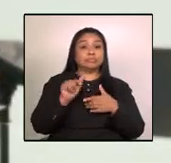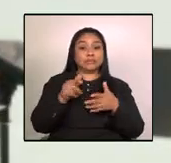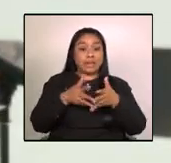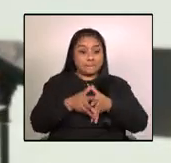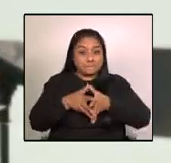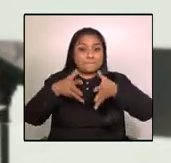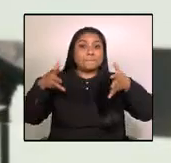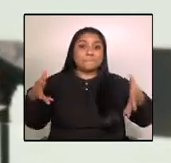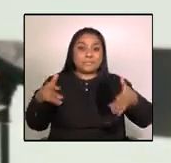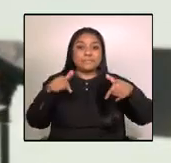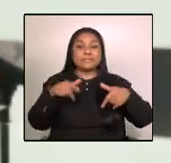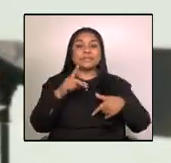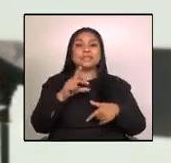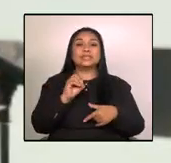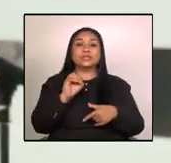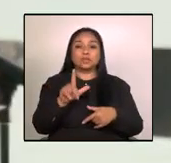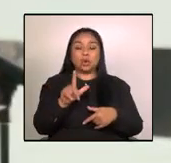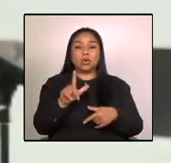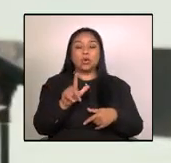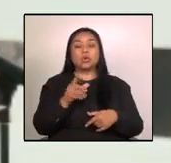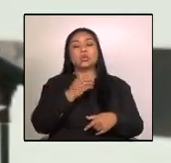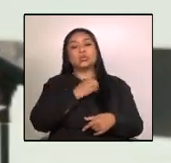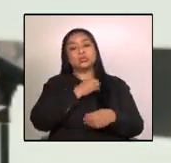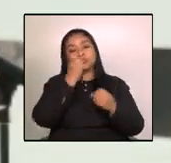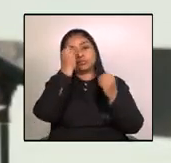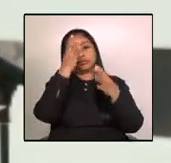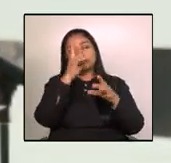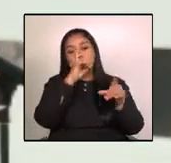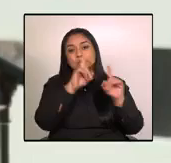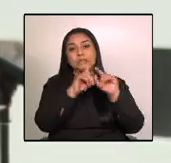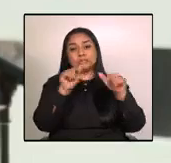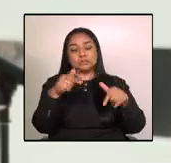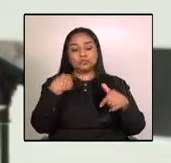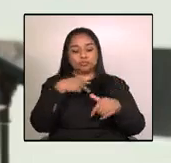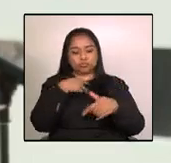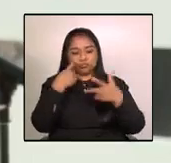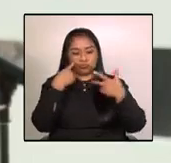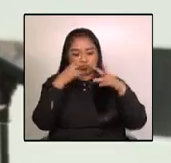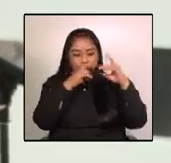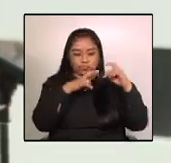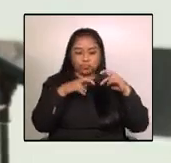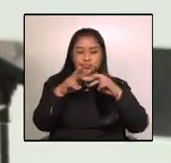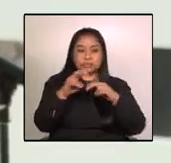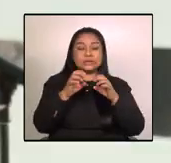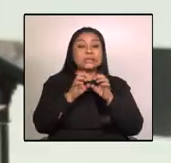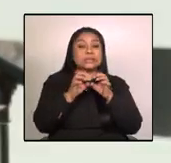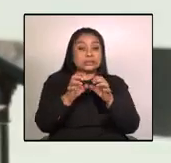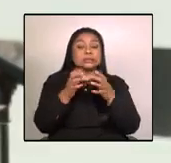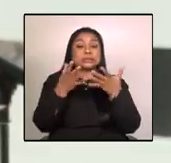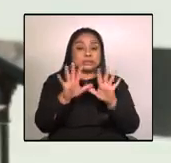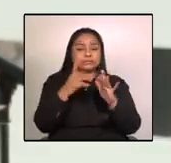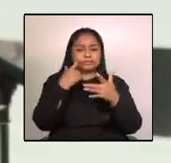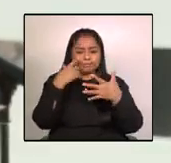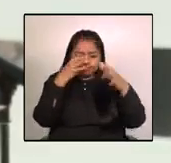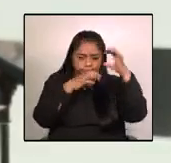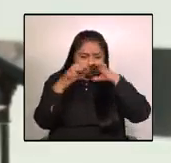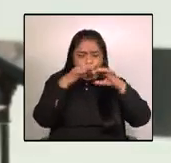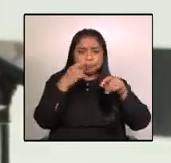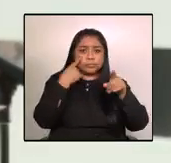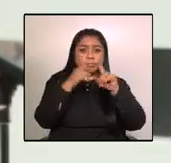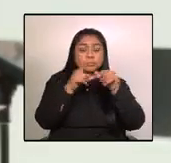ampliación para el Chol, quiero comentarle también que le hicimos los estudios con el esfuerzo que hicimos con la